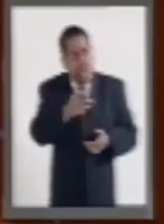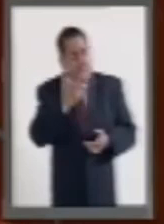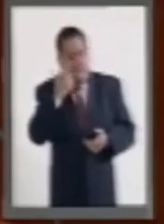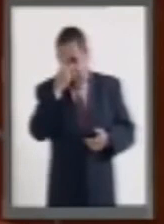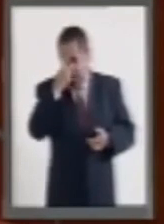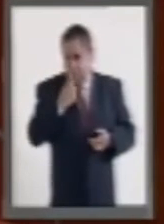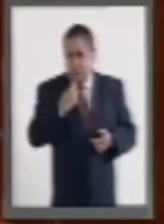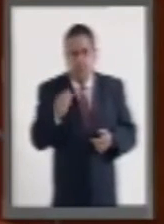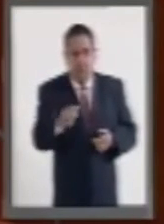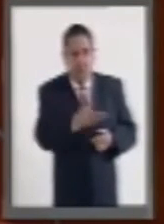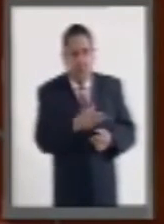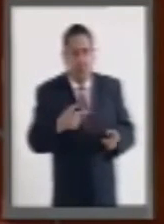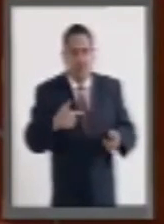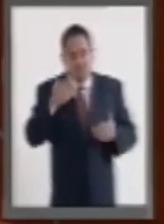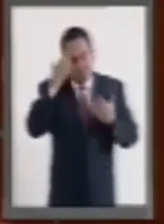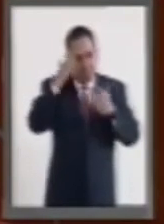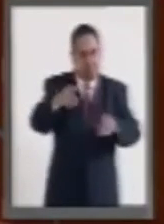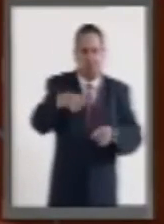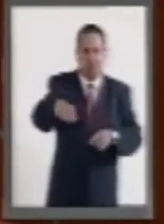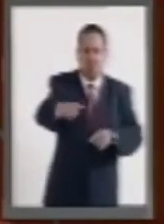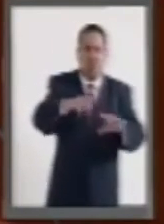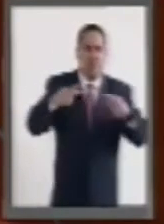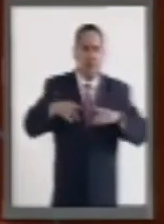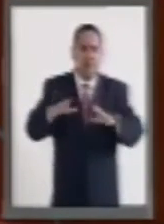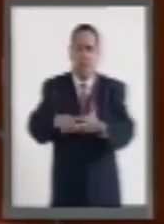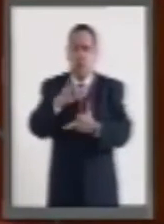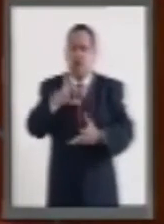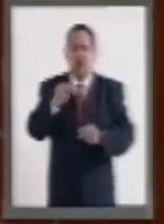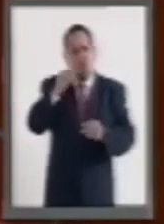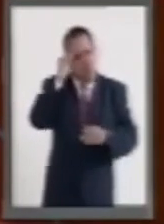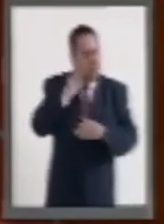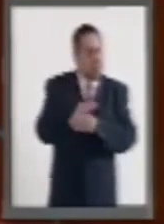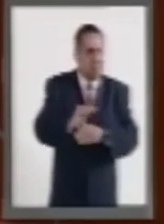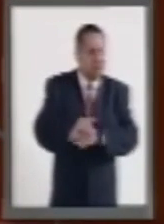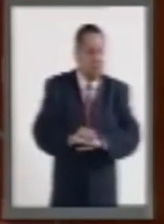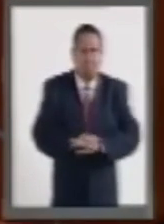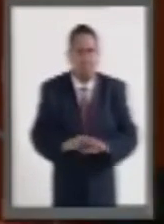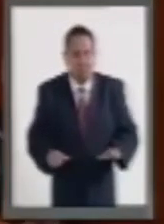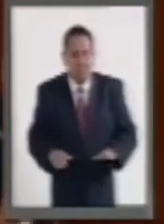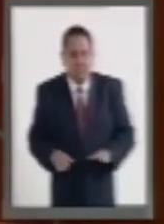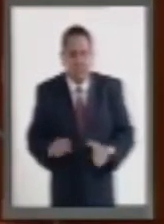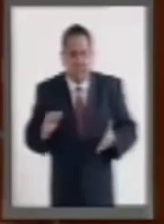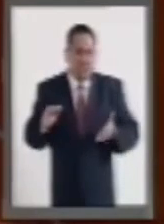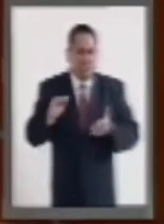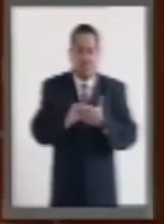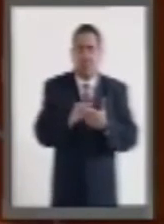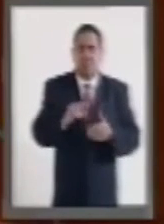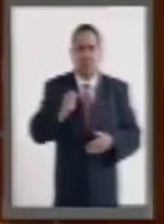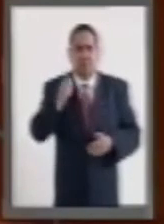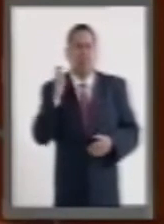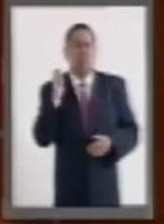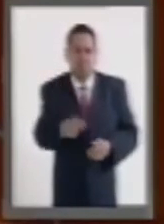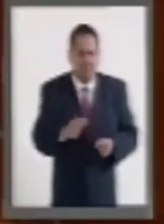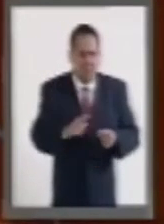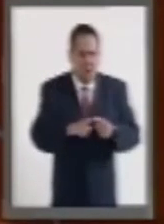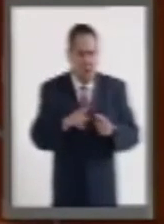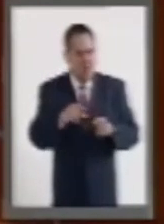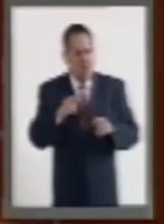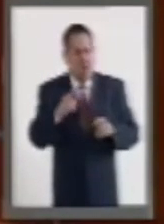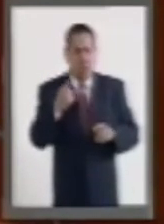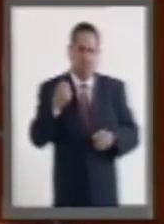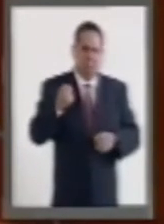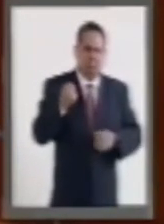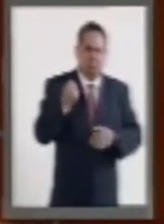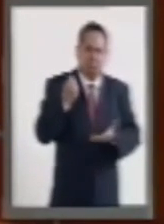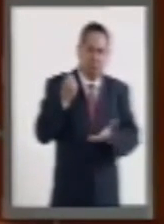descaro, desconocieron la voluntad de la mayoría y han impuesto la ley de Herodes con el objeto de mantener